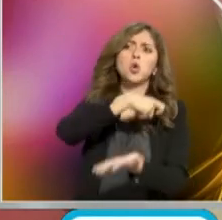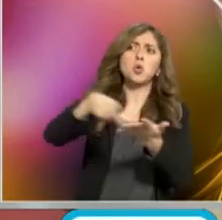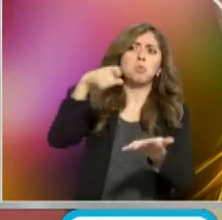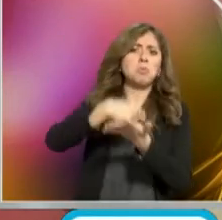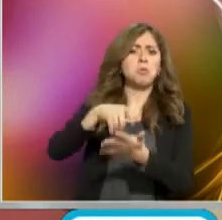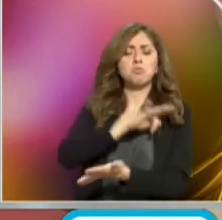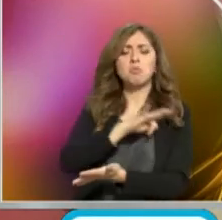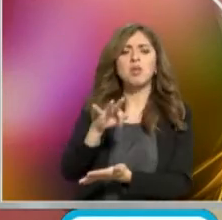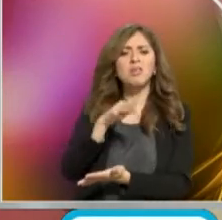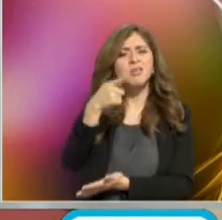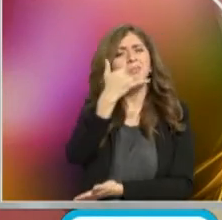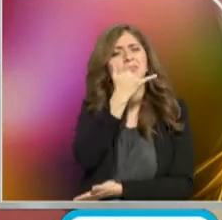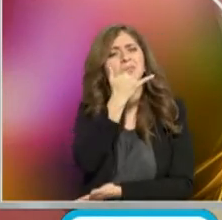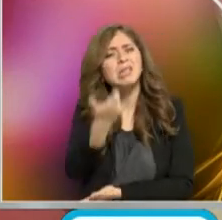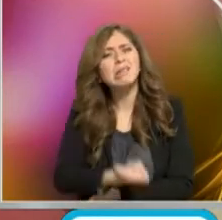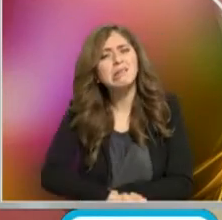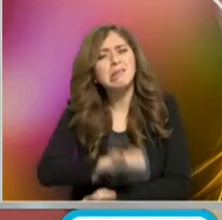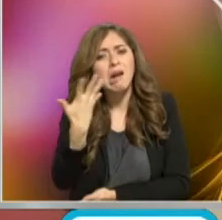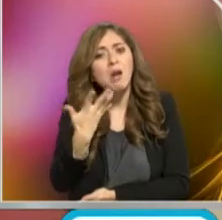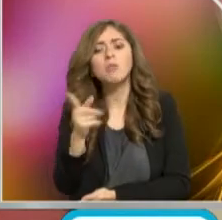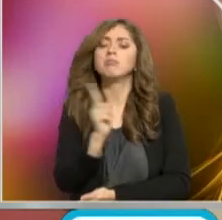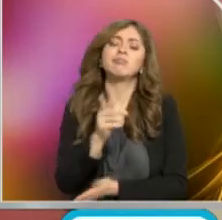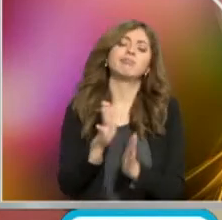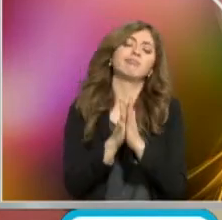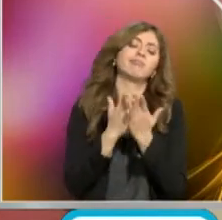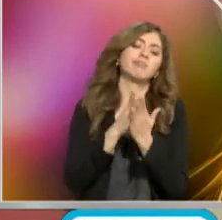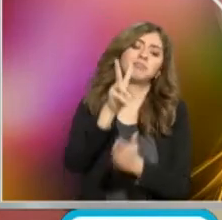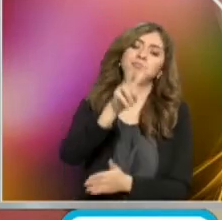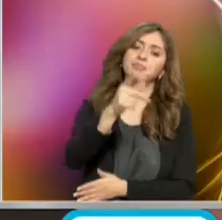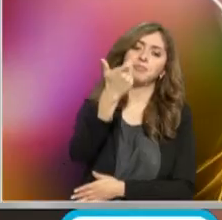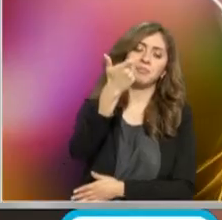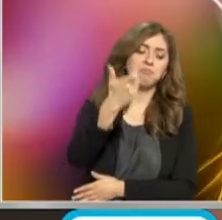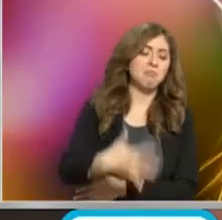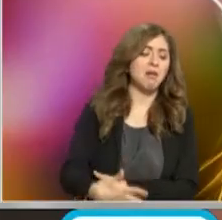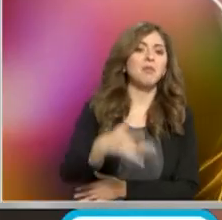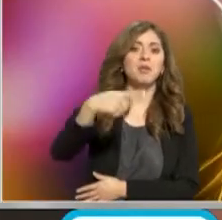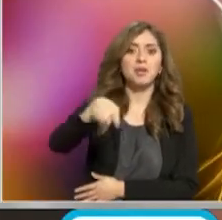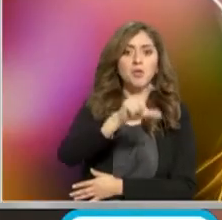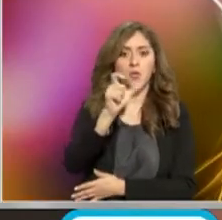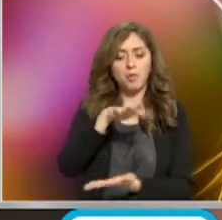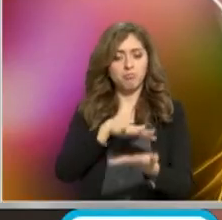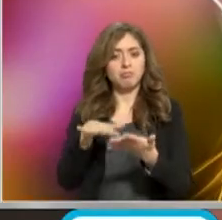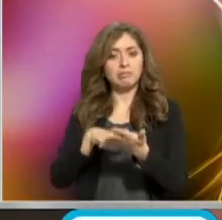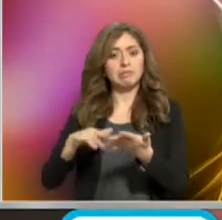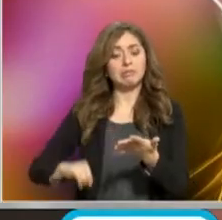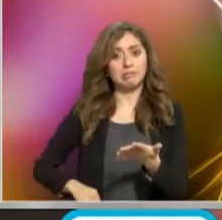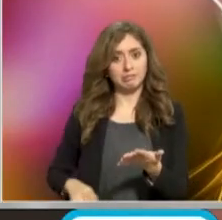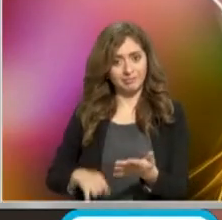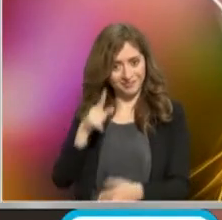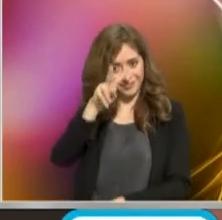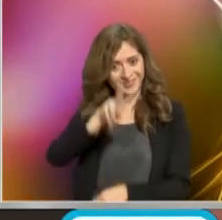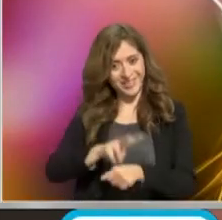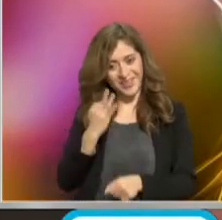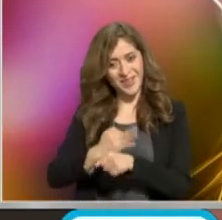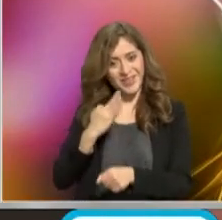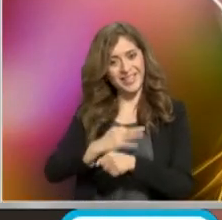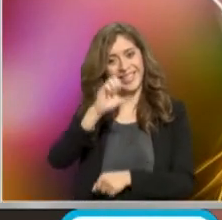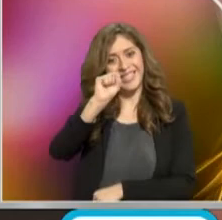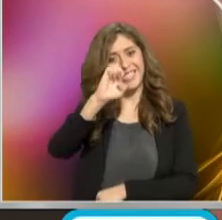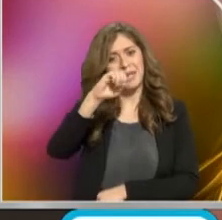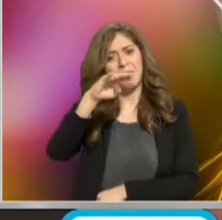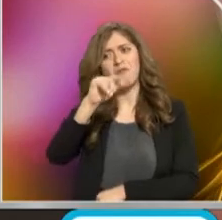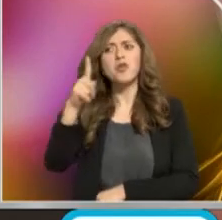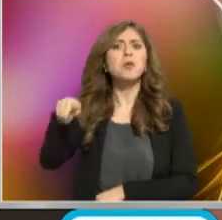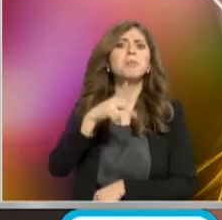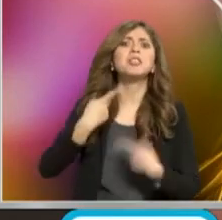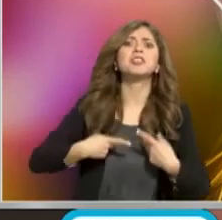caro? No, hombre, nuestros libros son baratísimos. Eso es todo. Son baratísimos y se divierten. ¿A poco ya con lo del semáforo? ¿A quién le podría interesar?